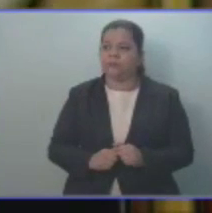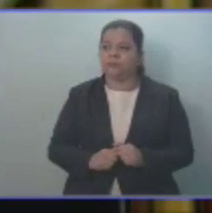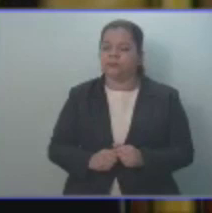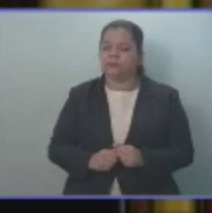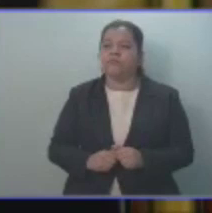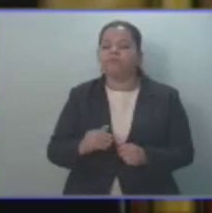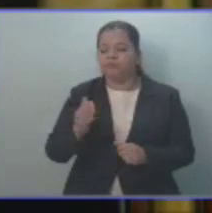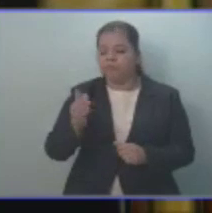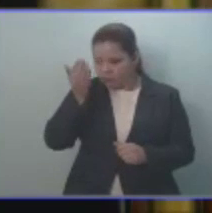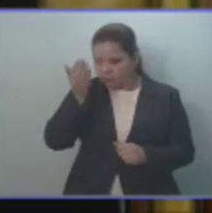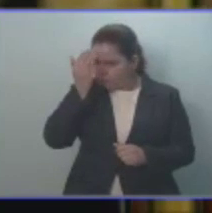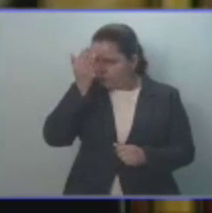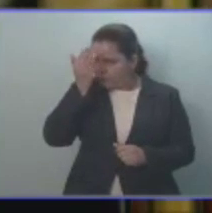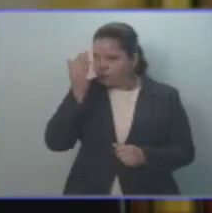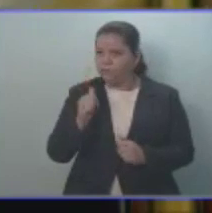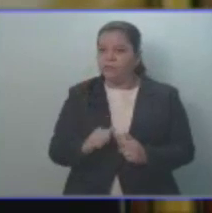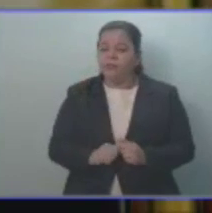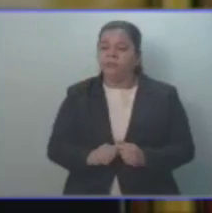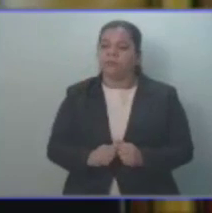Sin duda alguna,